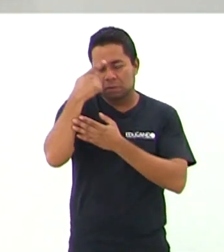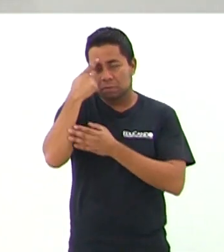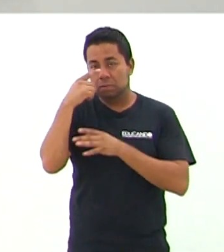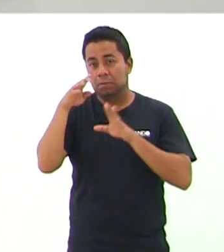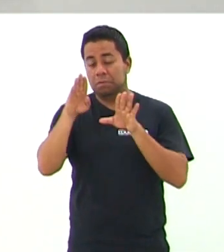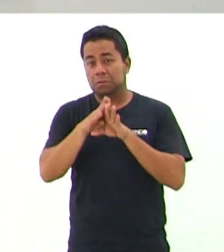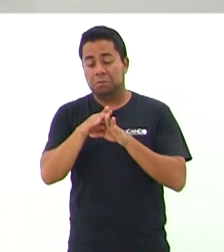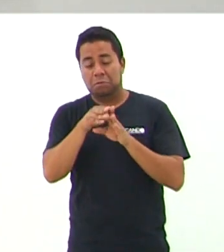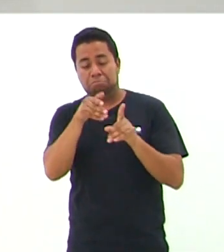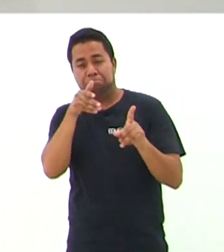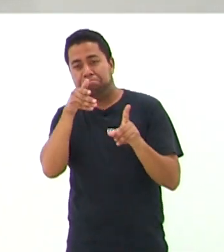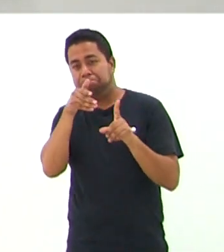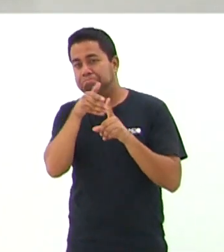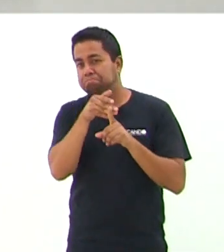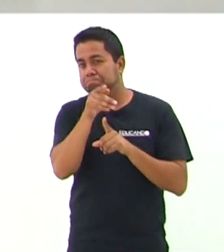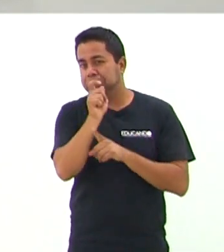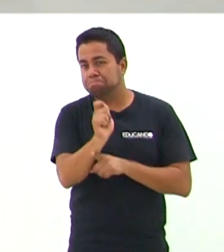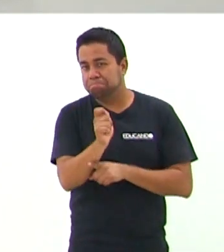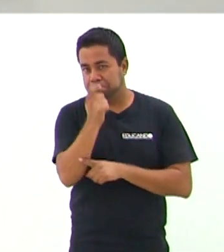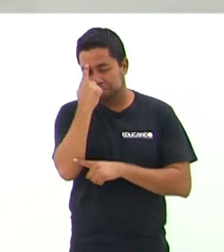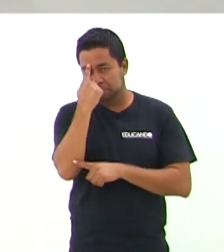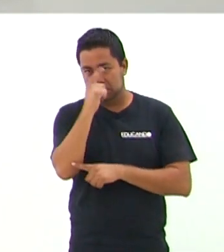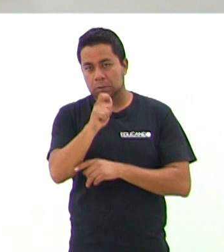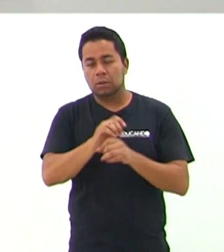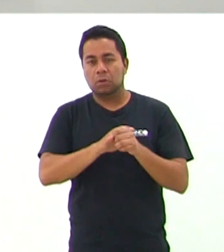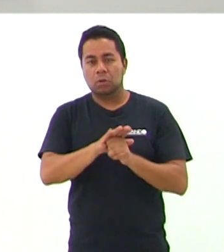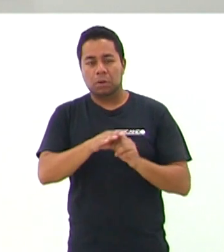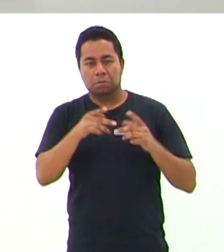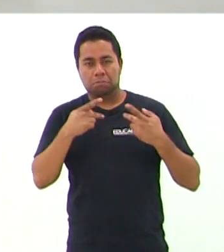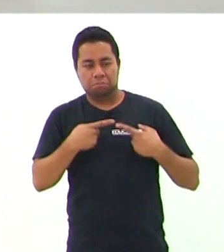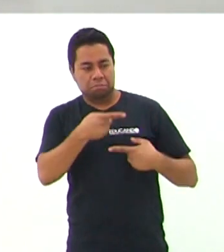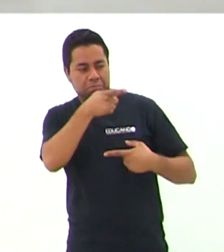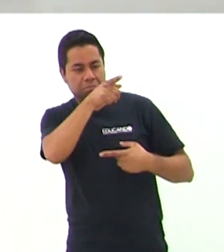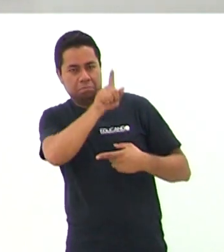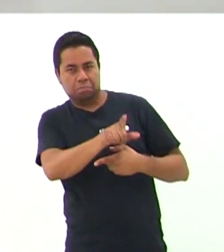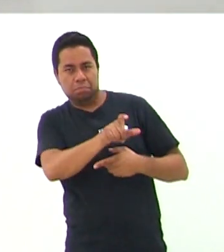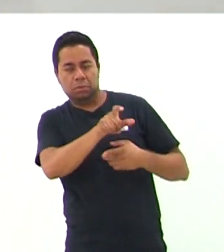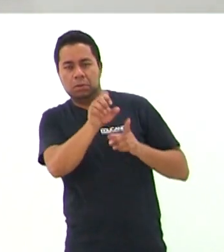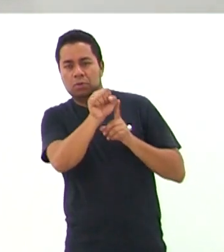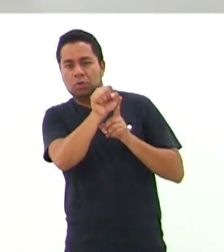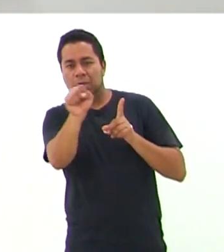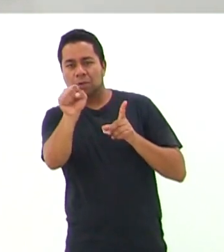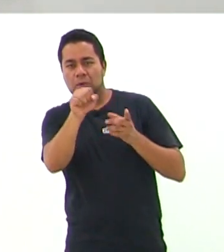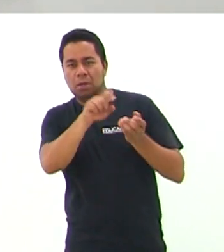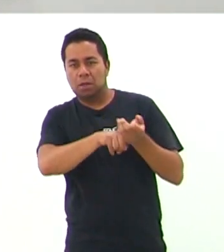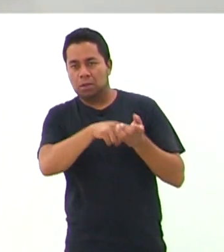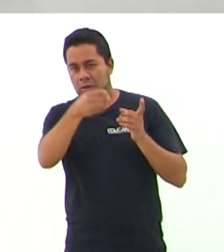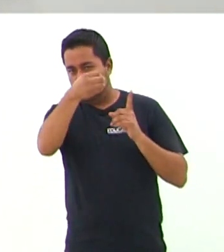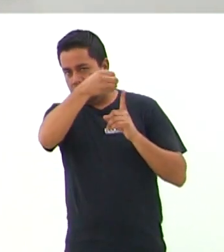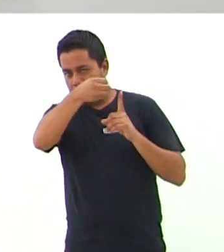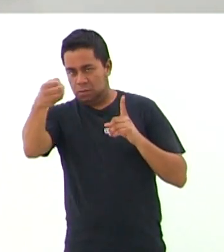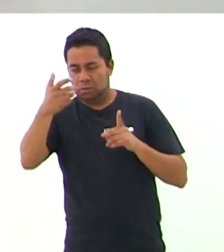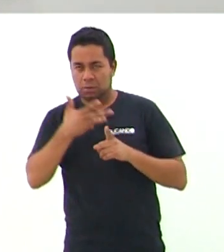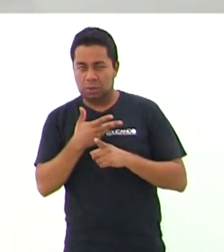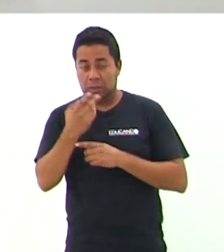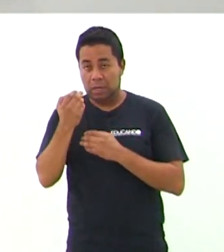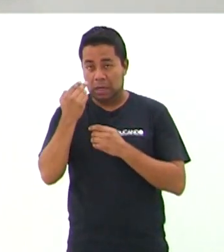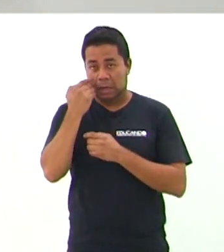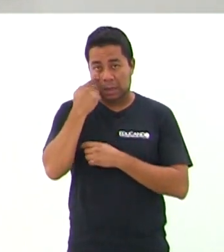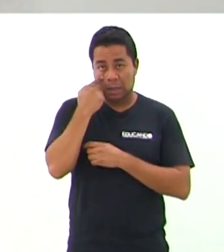forma más específica a lo que es el sujeto de nuestra propia oración. Mucha atención con esto porque